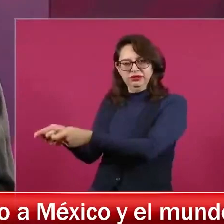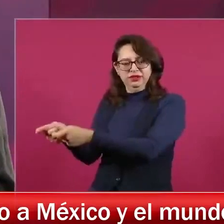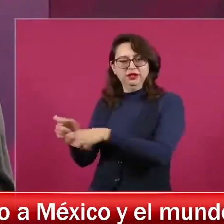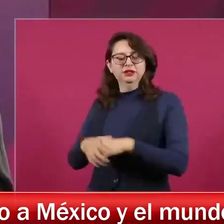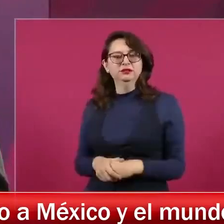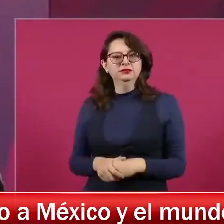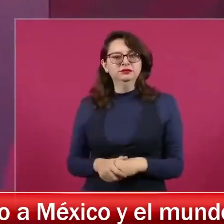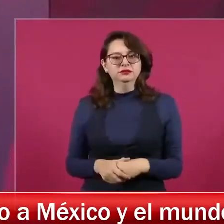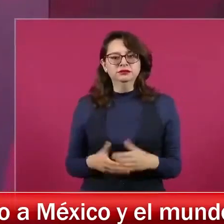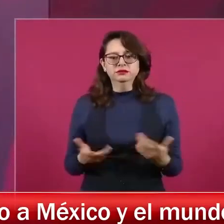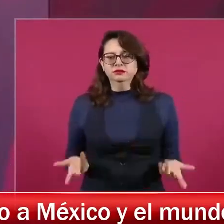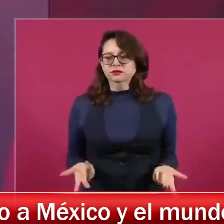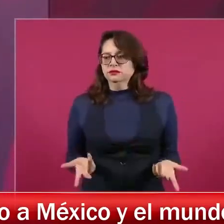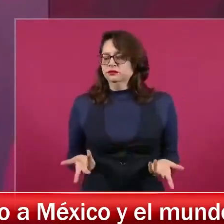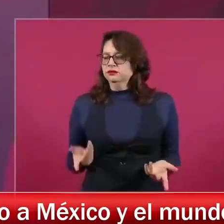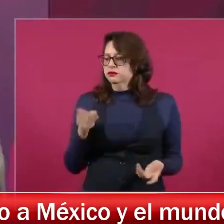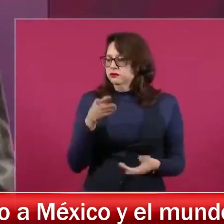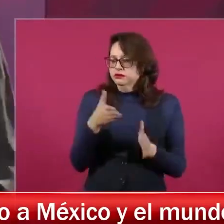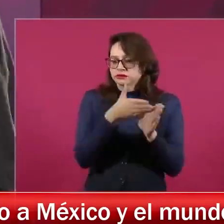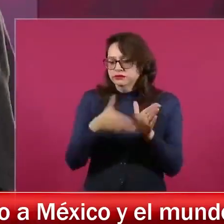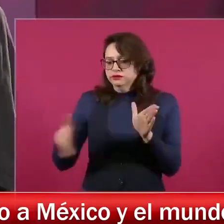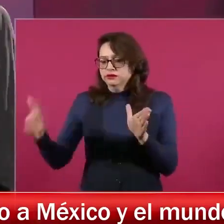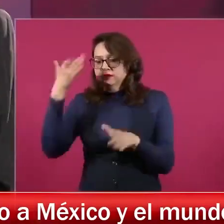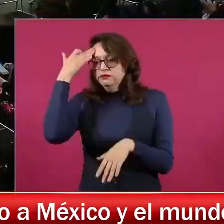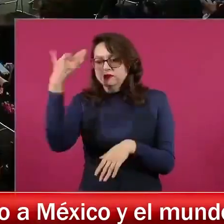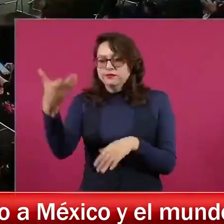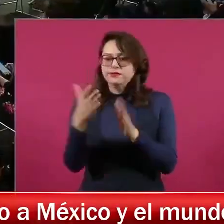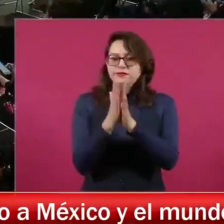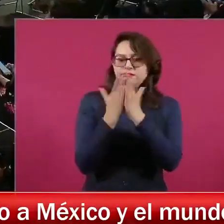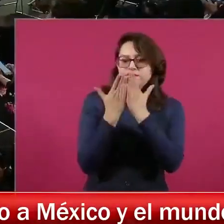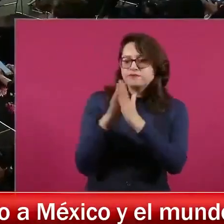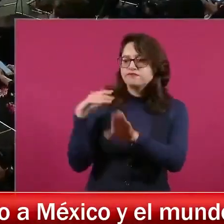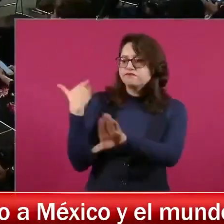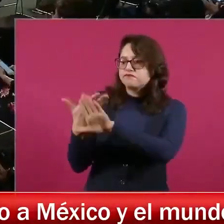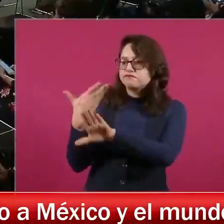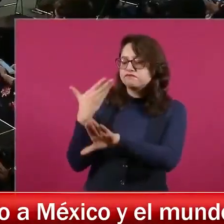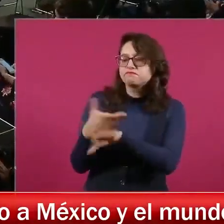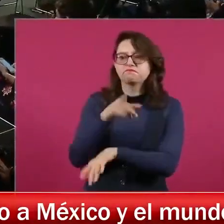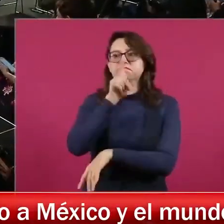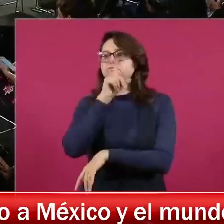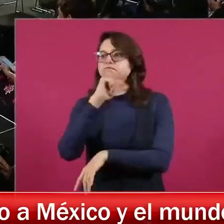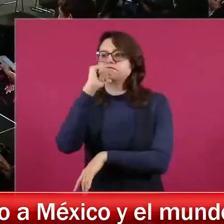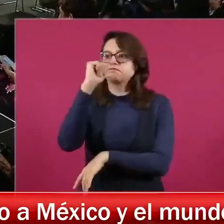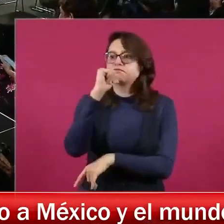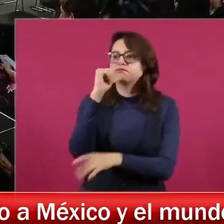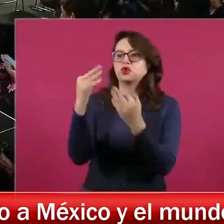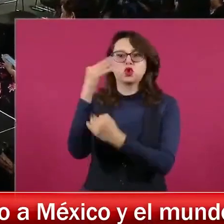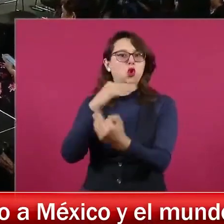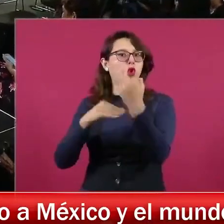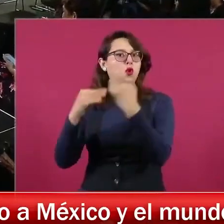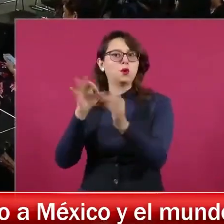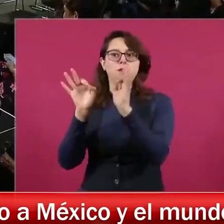cuestionaban los libros nada nada nada nada nada nada nada